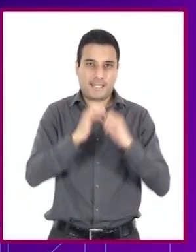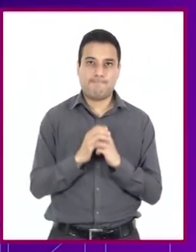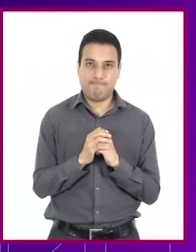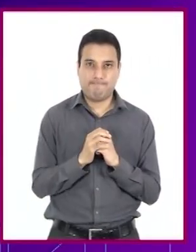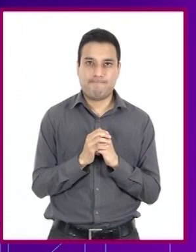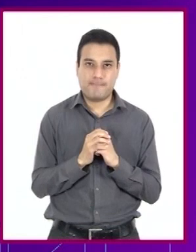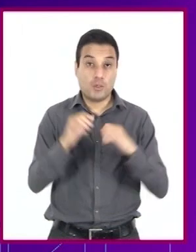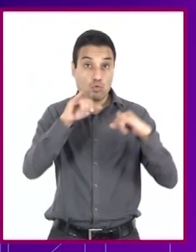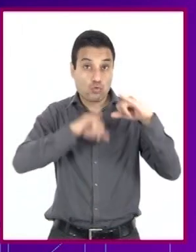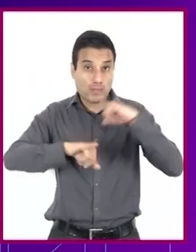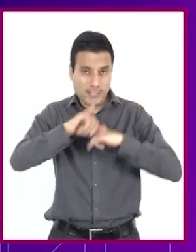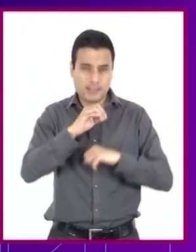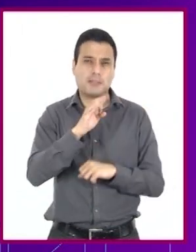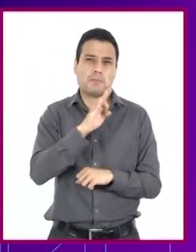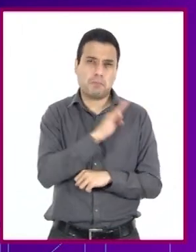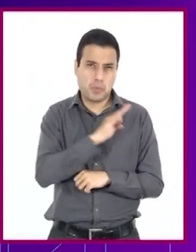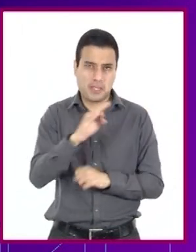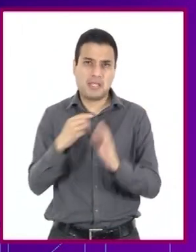de sustancias.